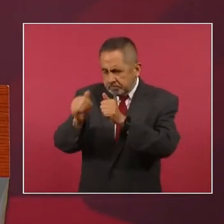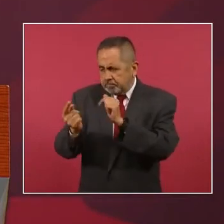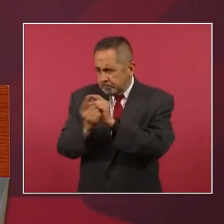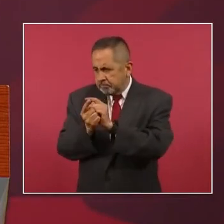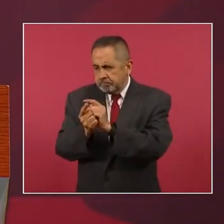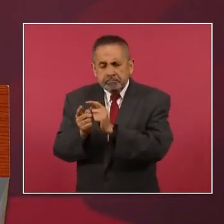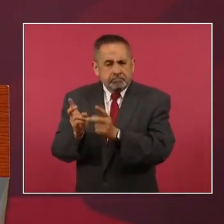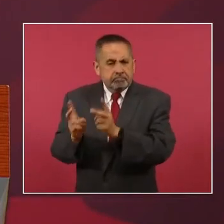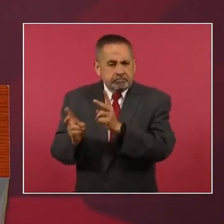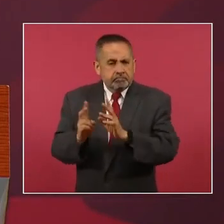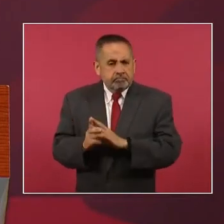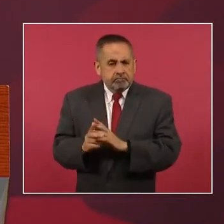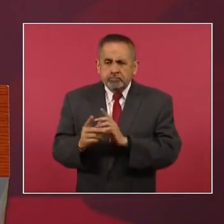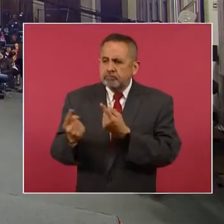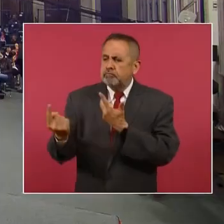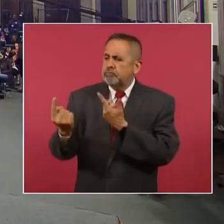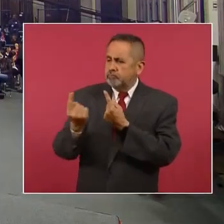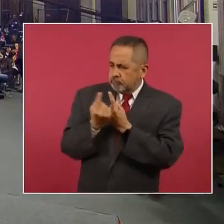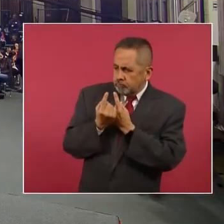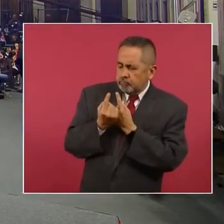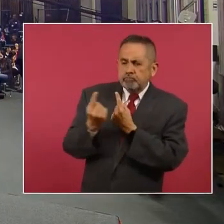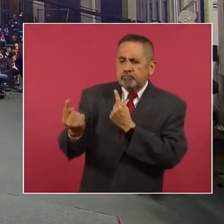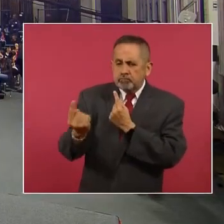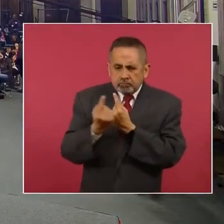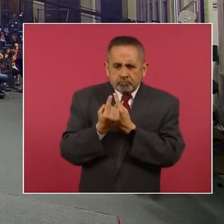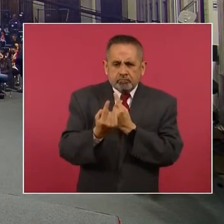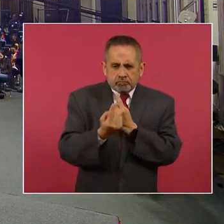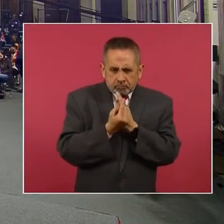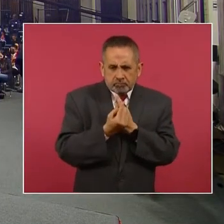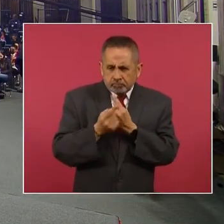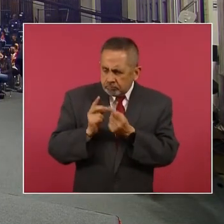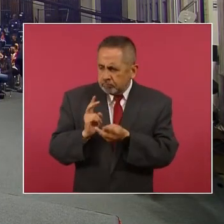y se acercan a mí y